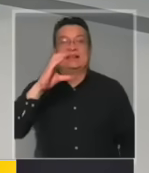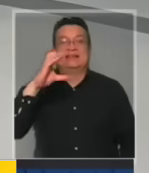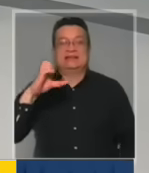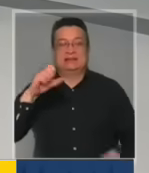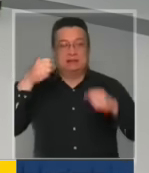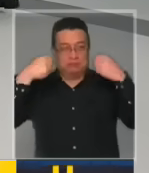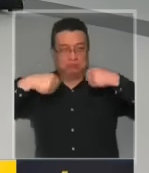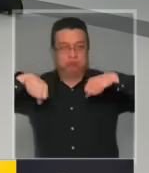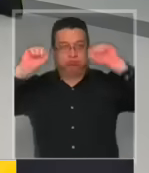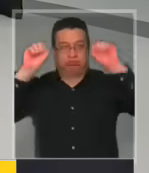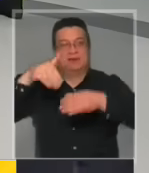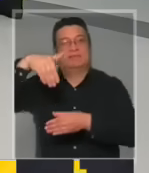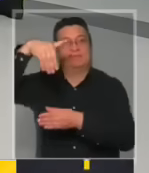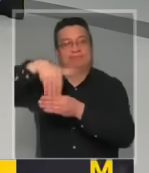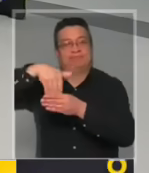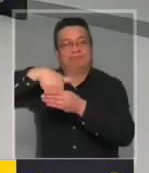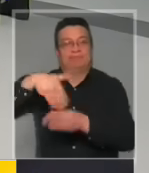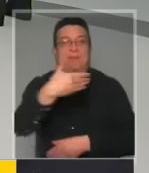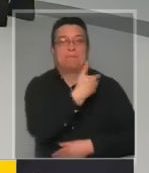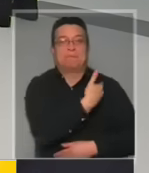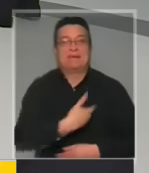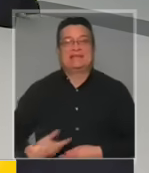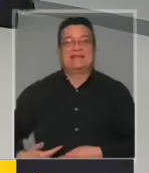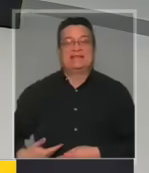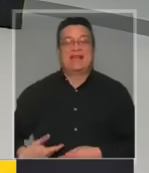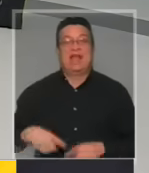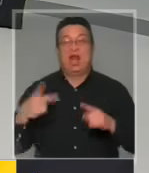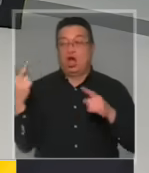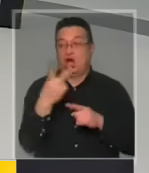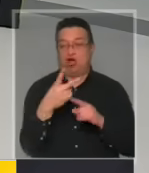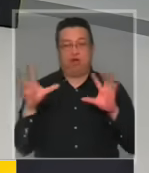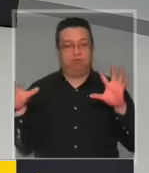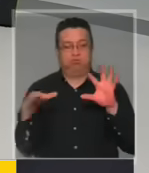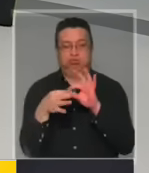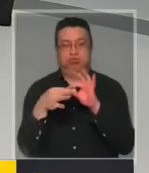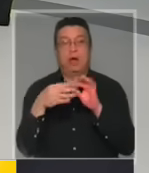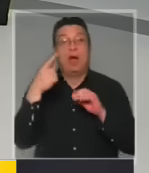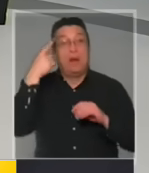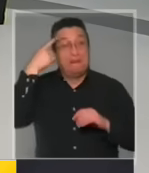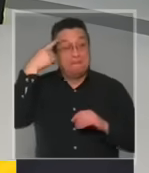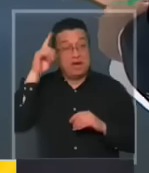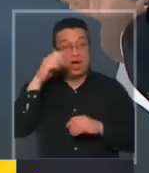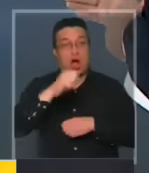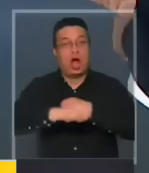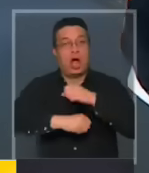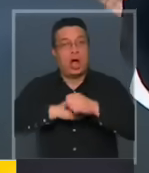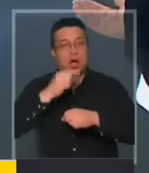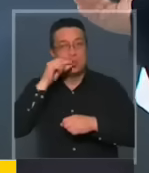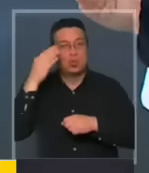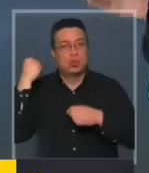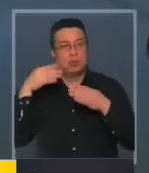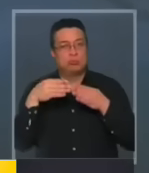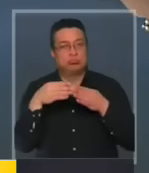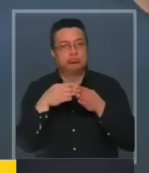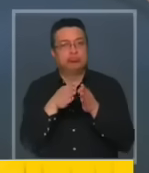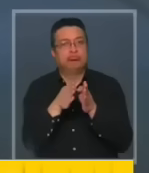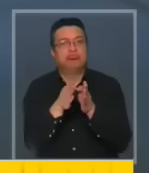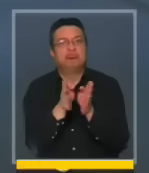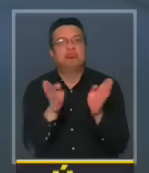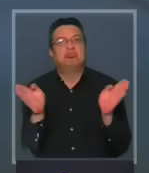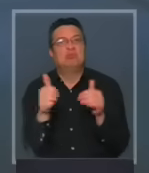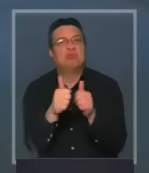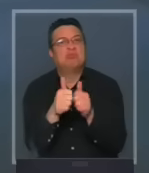últimas elecciones presidenciales. Aliados totalmente, pero en los últimos años están tomando caminos totalmente opuestos. De